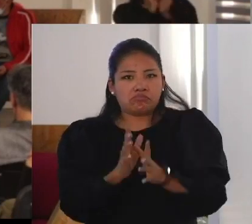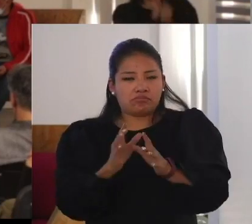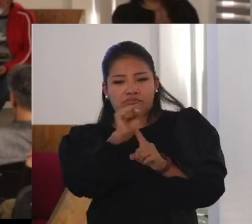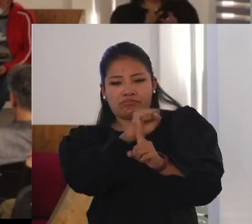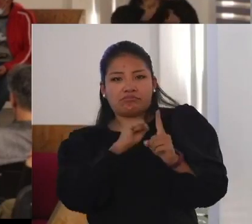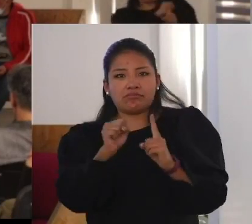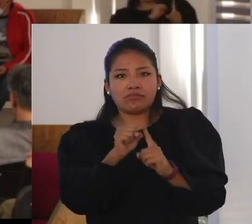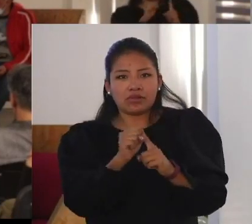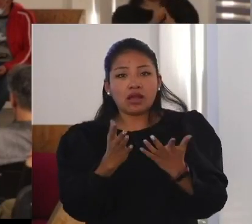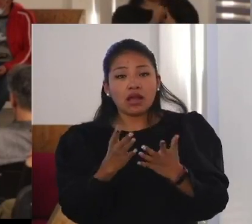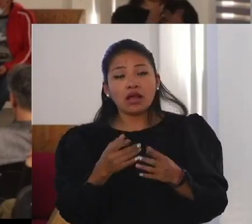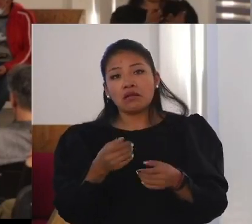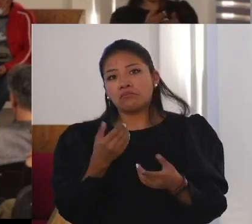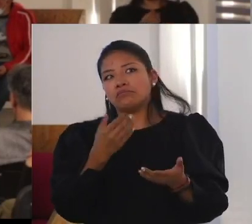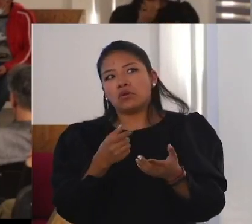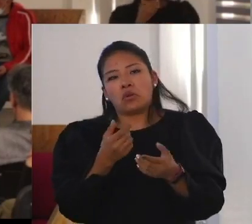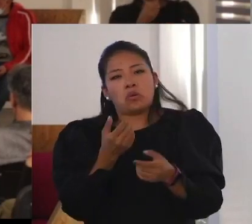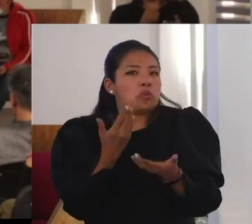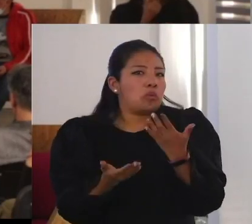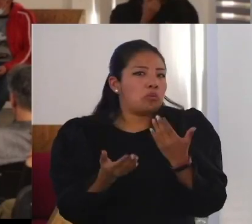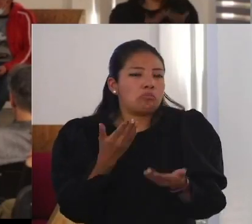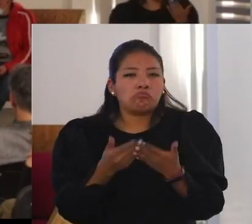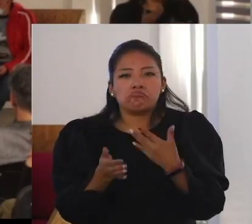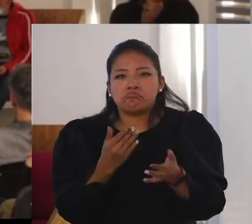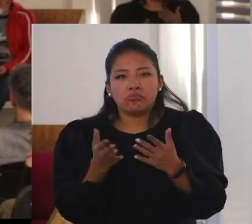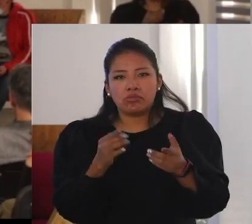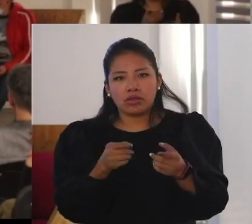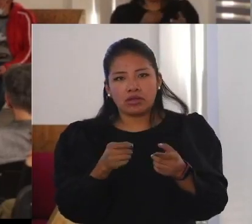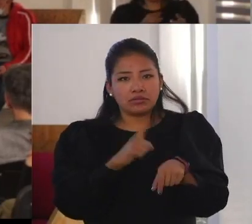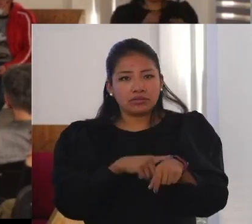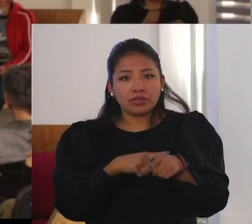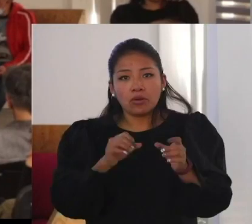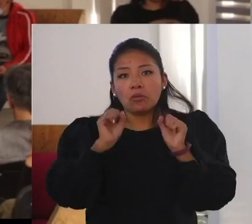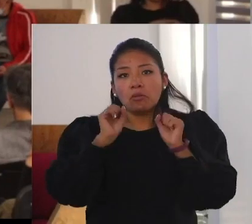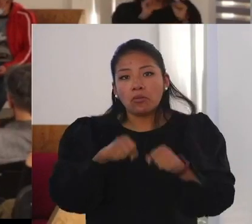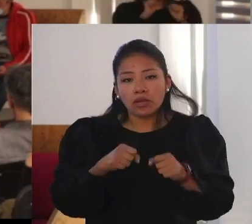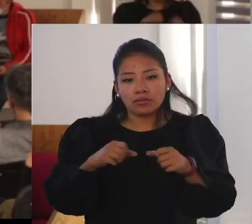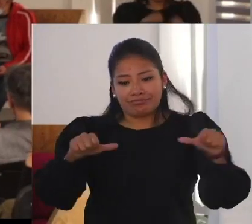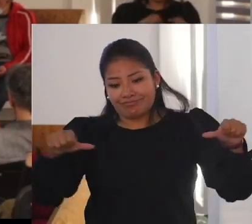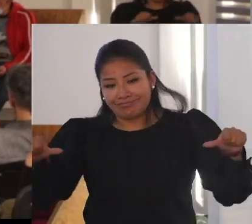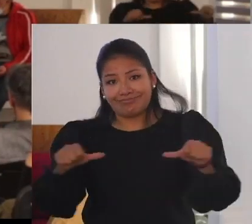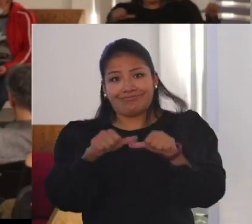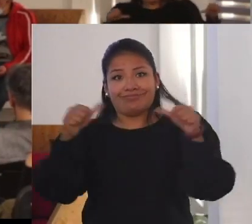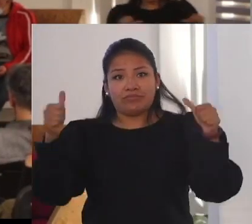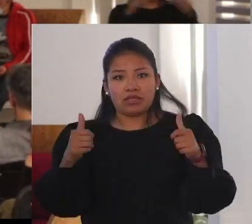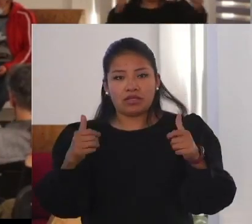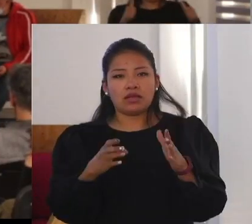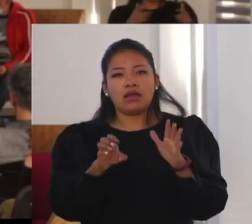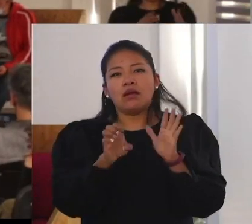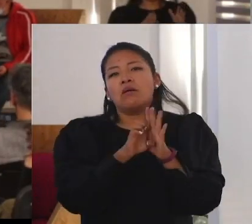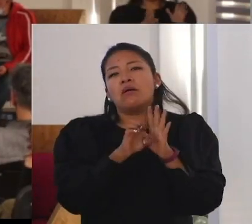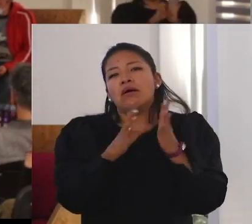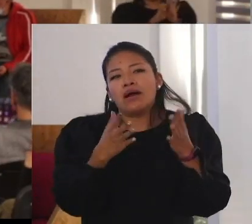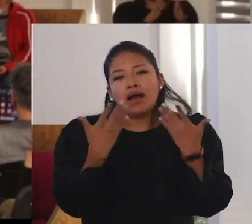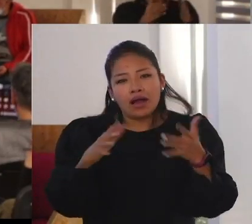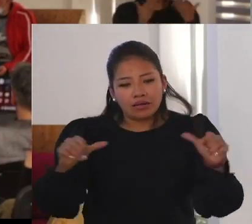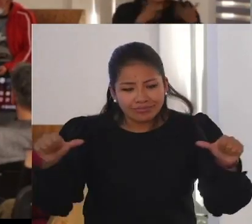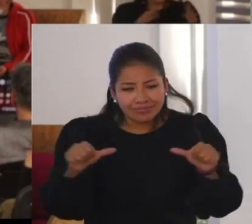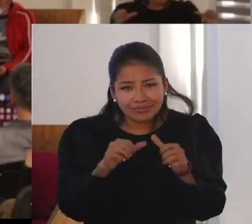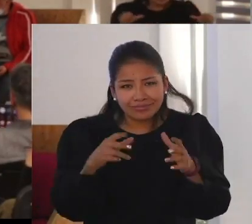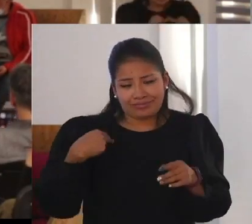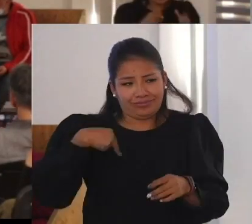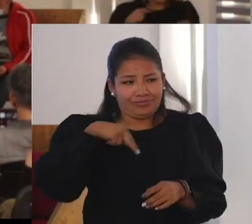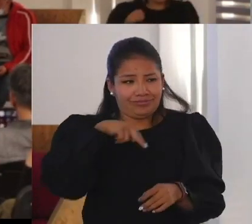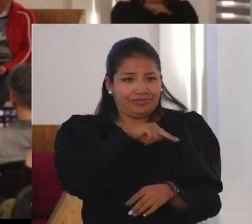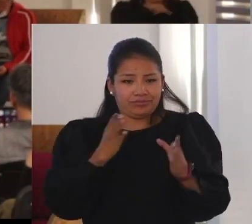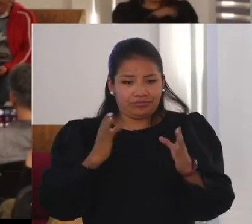cualquier accidente desde desde un gaspón hasta podemos llegar a perder hasta un miembro del cuerpo y